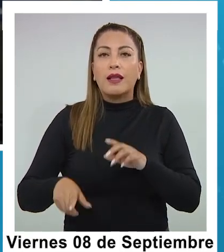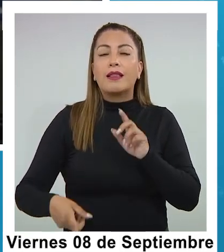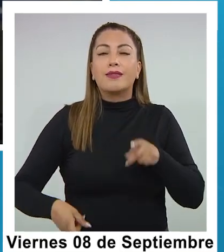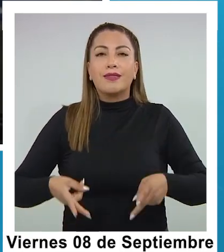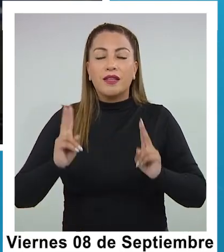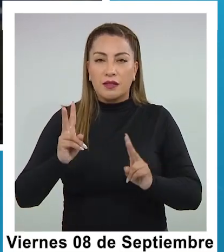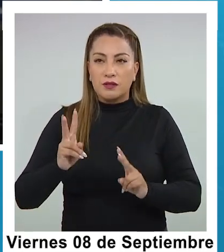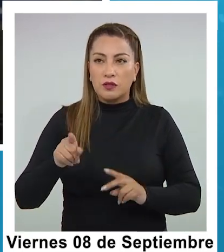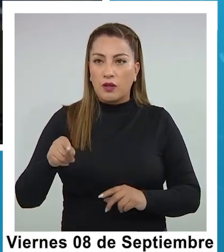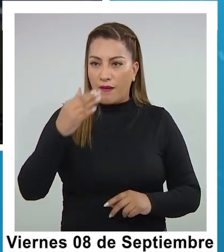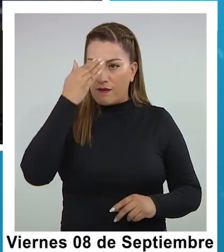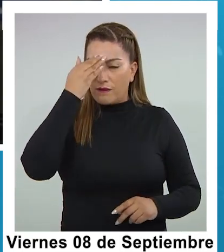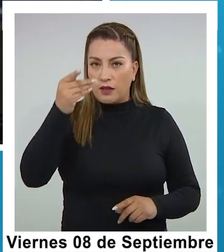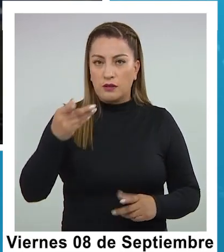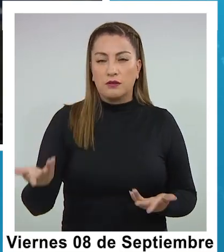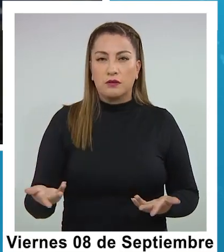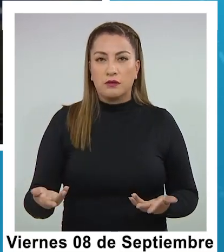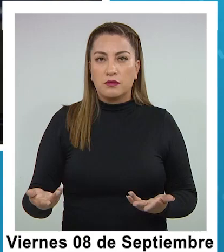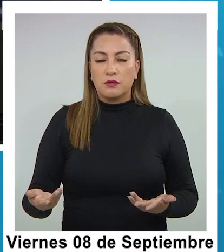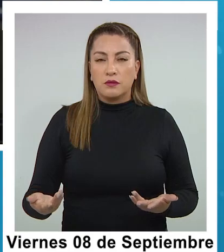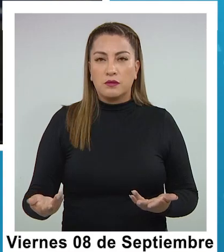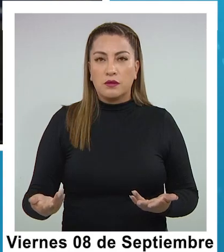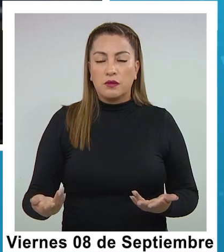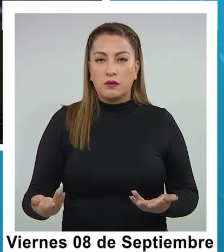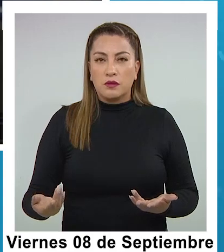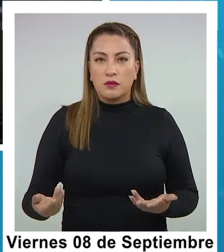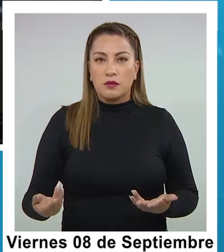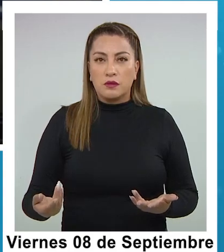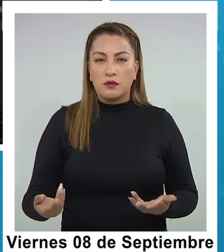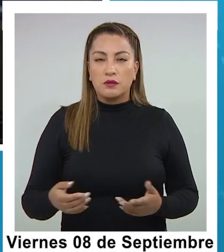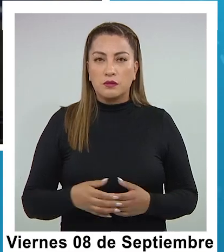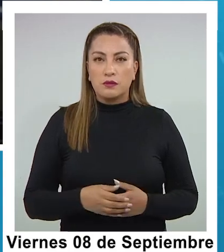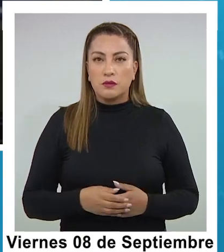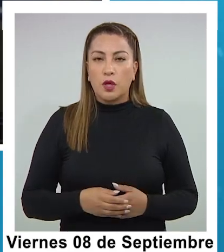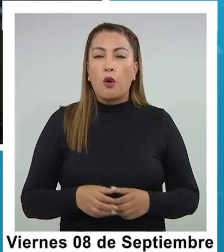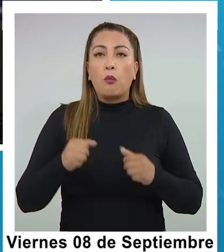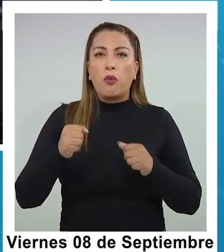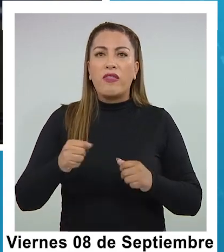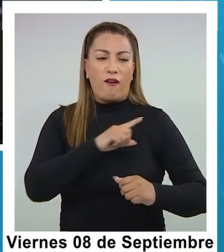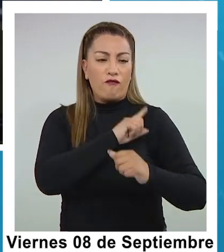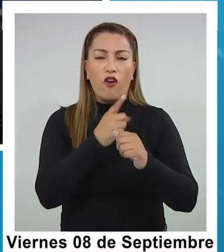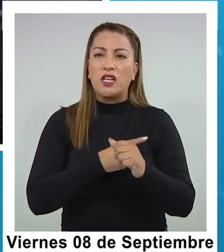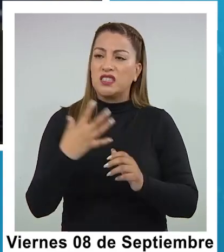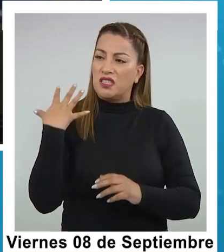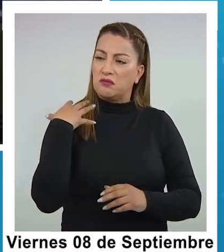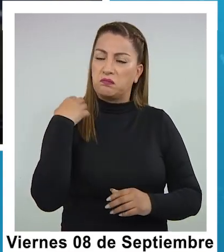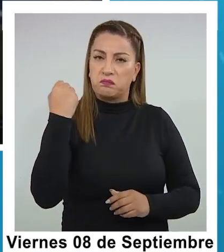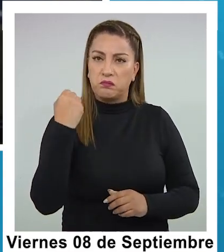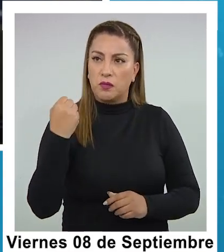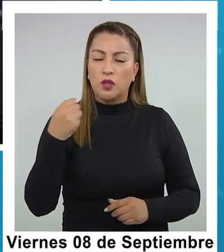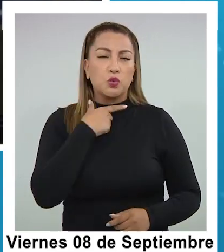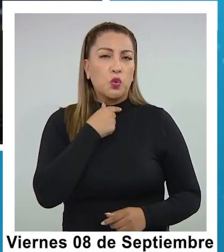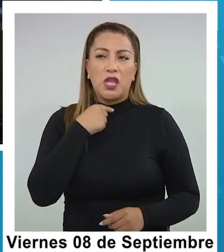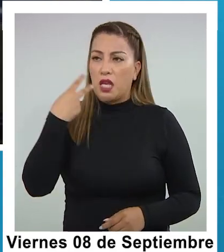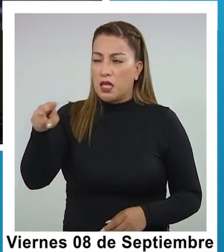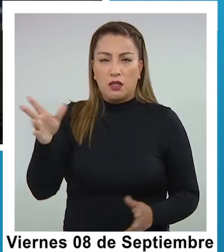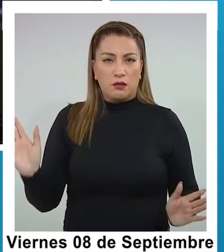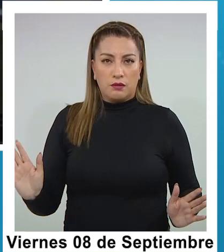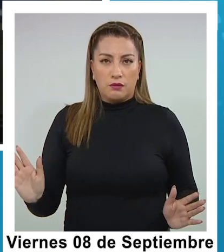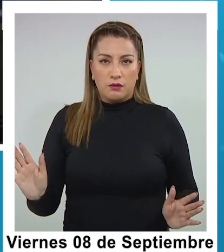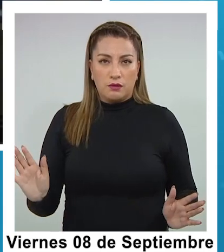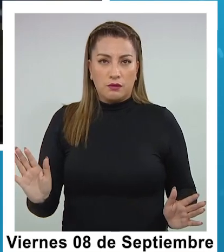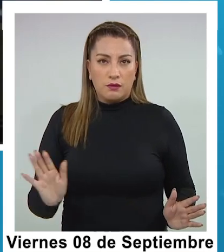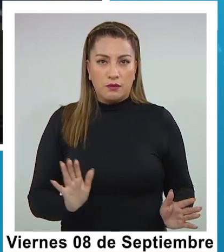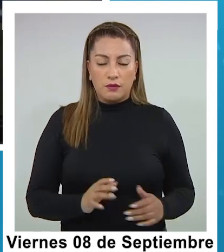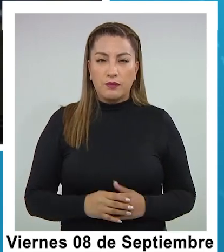el dueño que está frente a una agresión actual de actuar y sacar por la fuerza, si quiere, como quiera hacerlo, al sujeto que